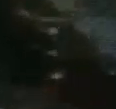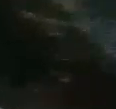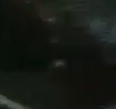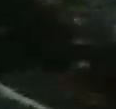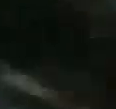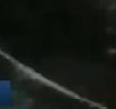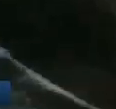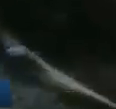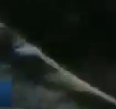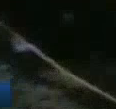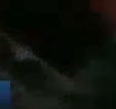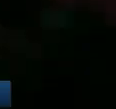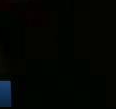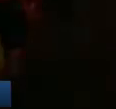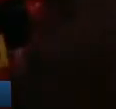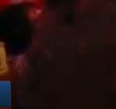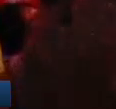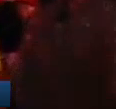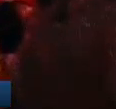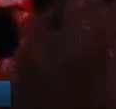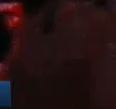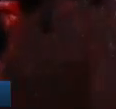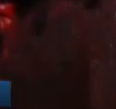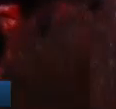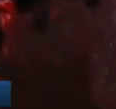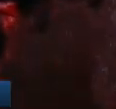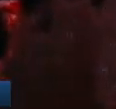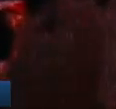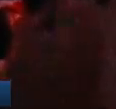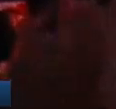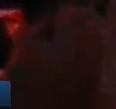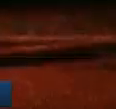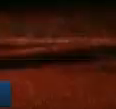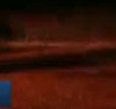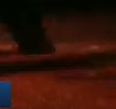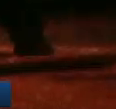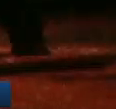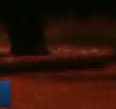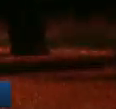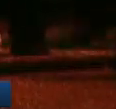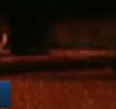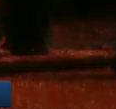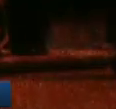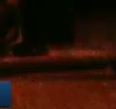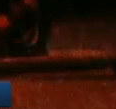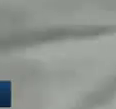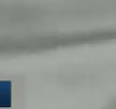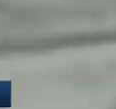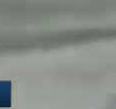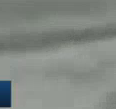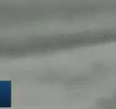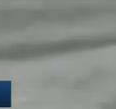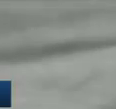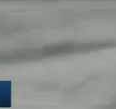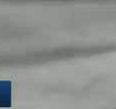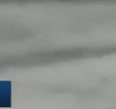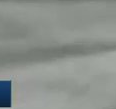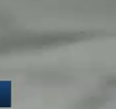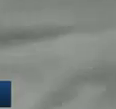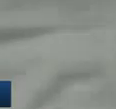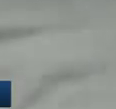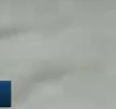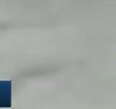Sicariato sigue sembrando el terror de manera particular en la zona 8, comprendida por Guayaquil, Durán y San Borondón, donde se registra un aumento